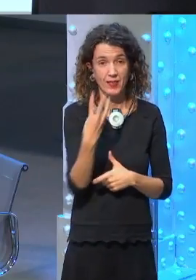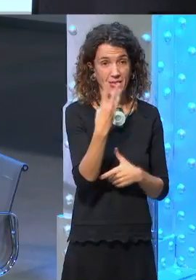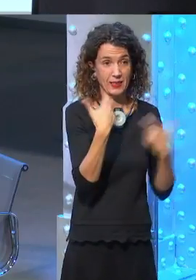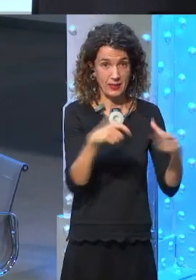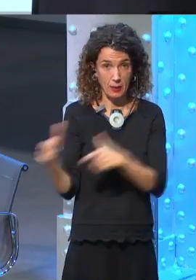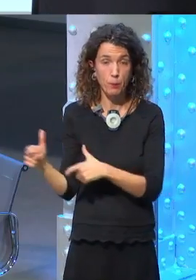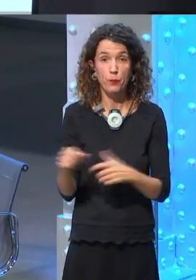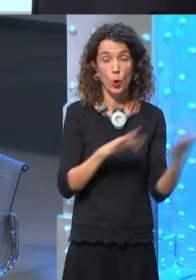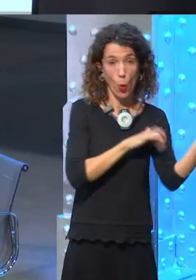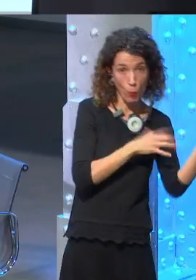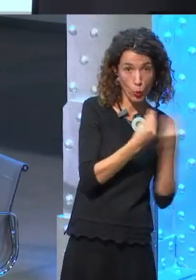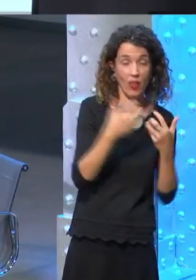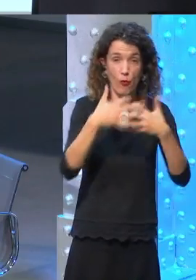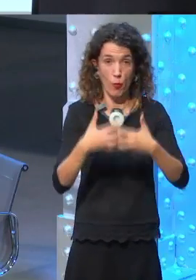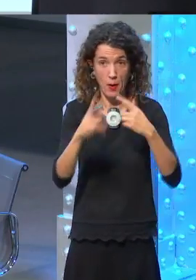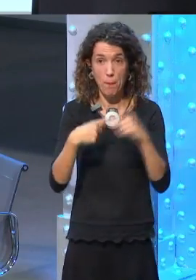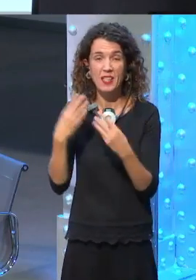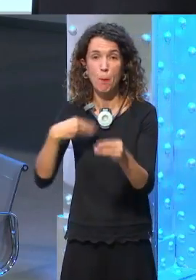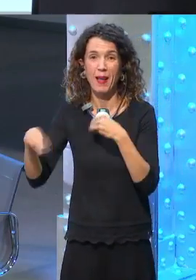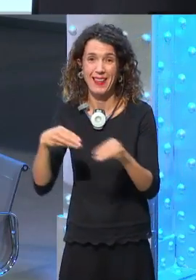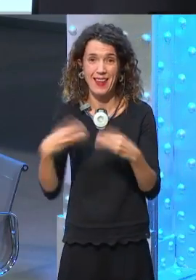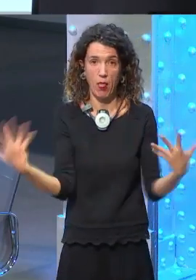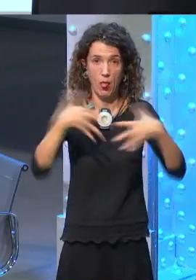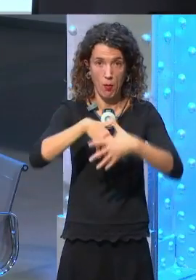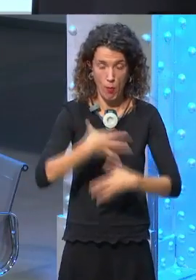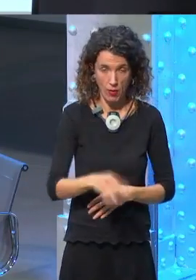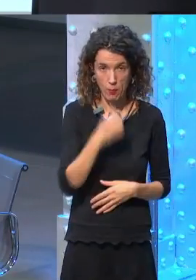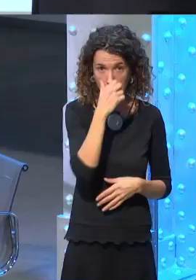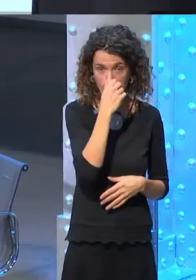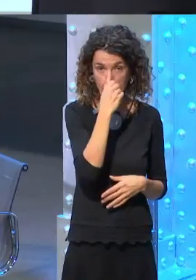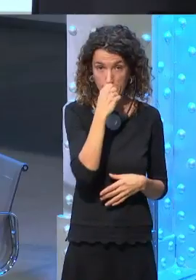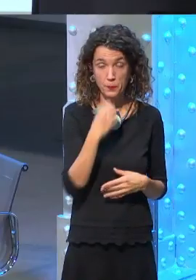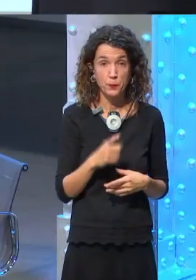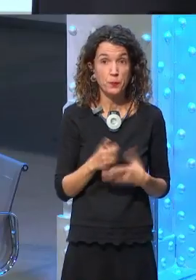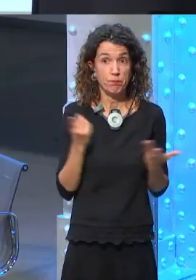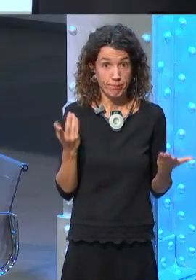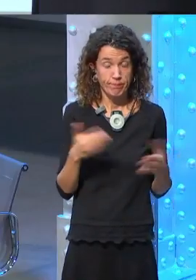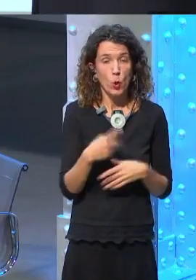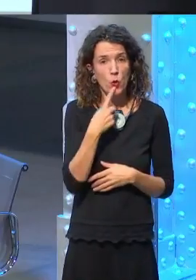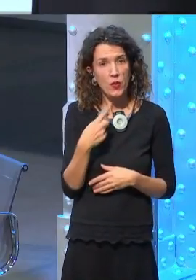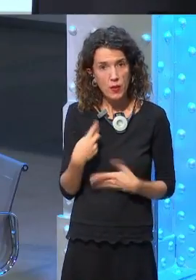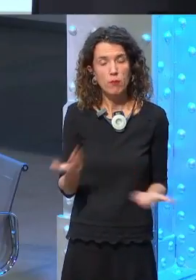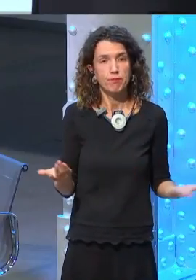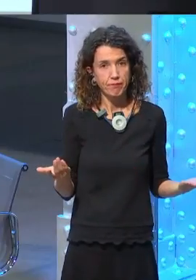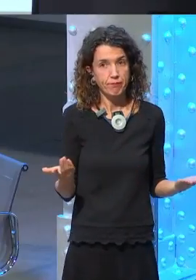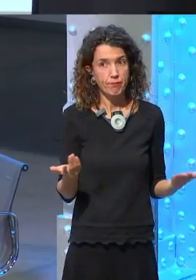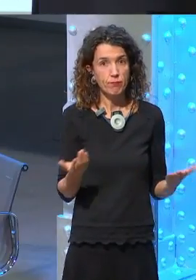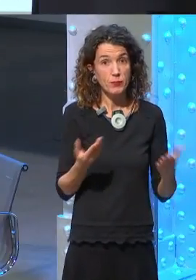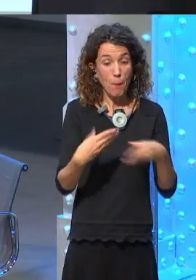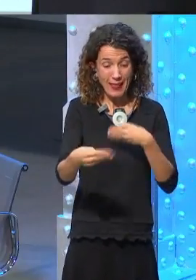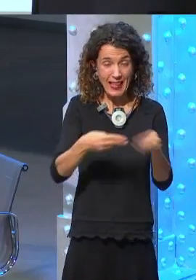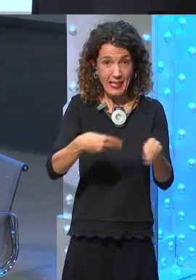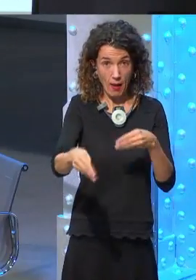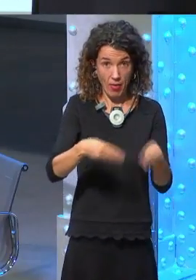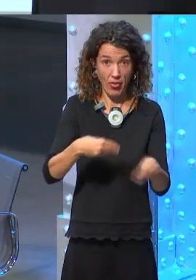dominios: la computación, la fabricación y los materiales. Y esto nos dice que la